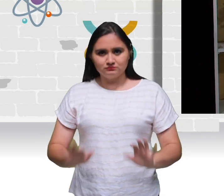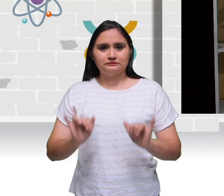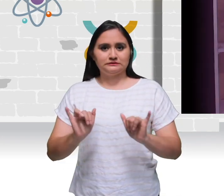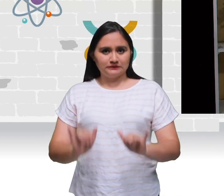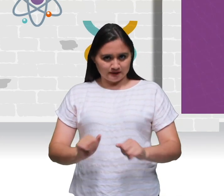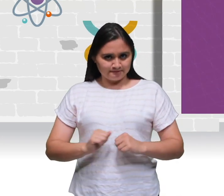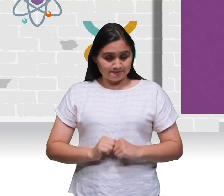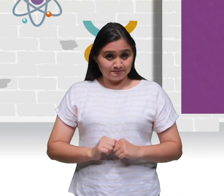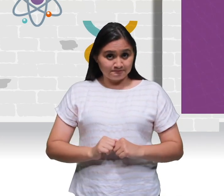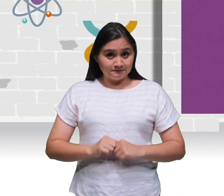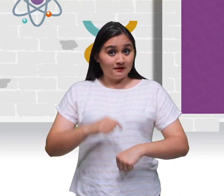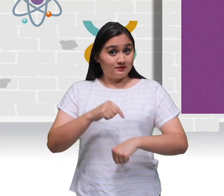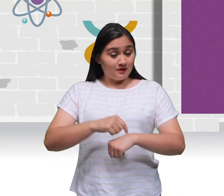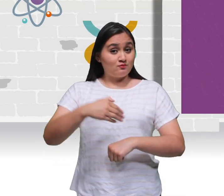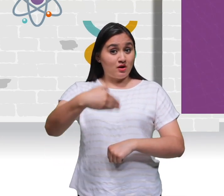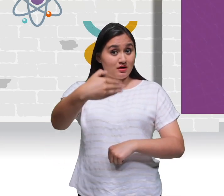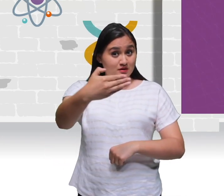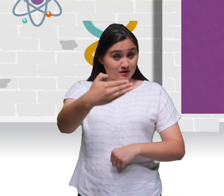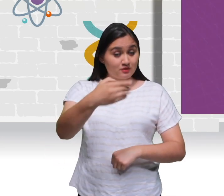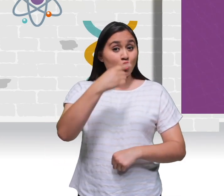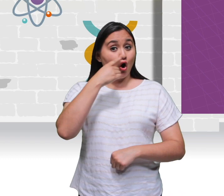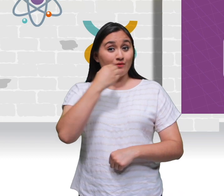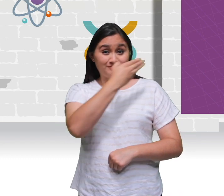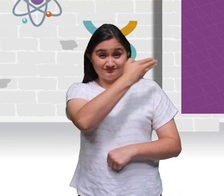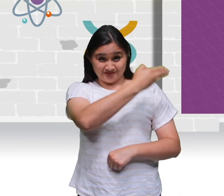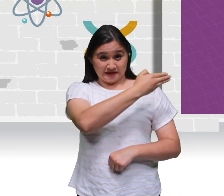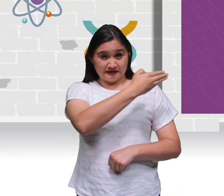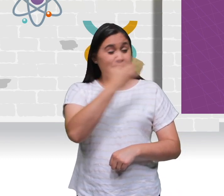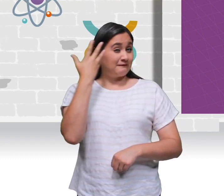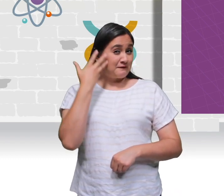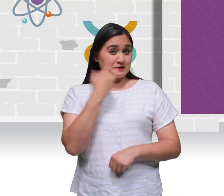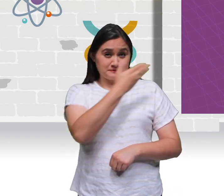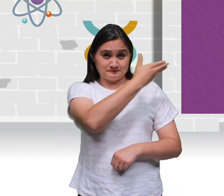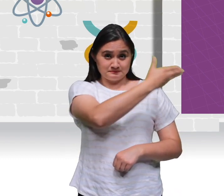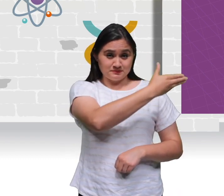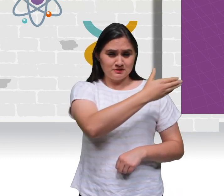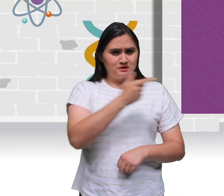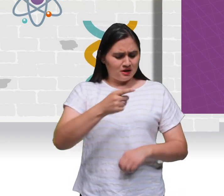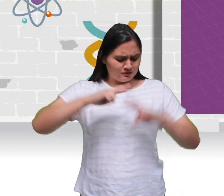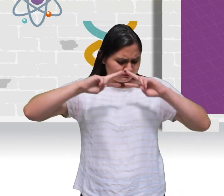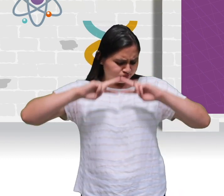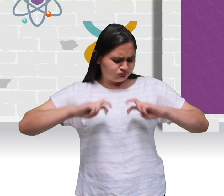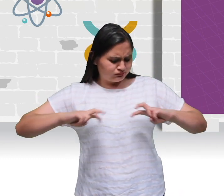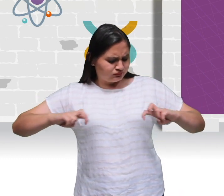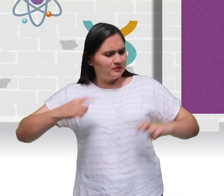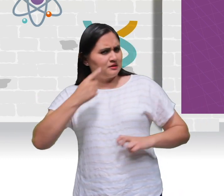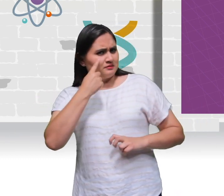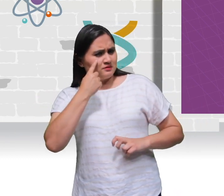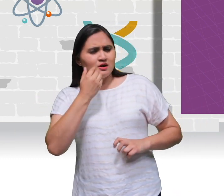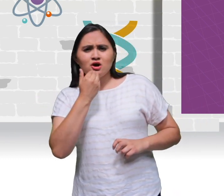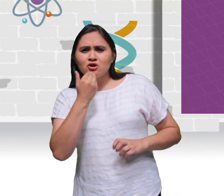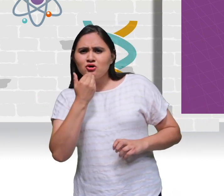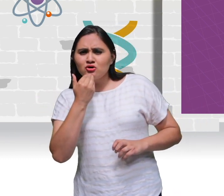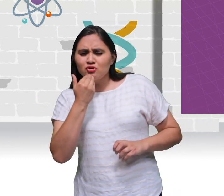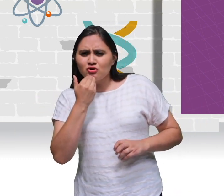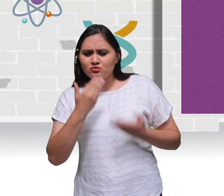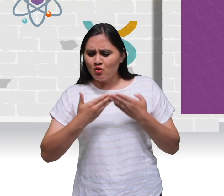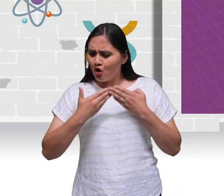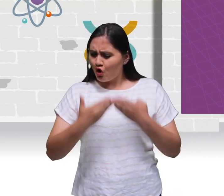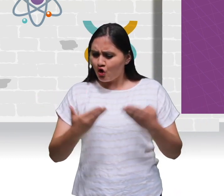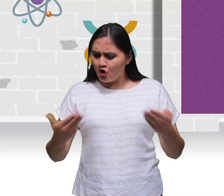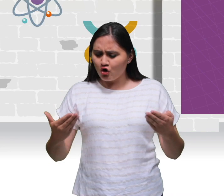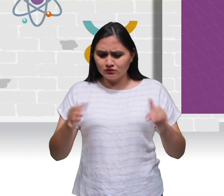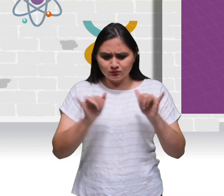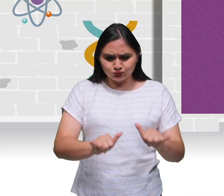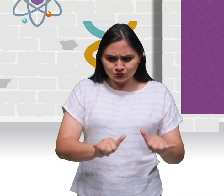cansaba. Pero fue Galileo, alrededor de los años 1600 después de Cristo, quien guiado por experimentos se dio cuenta que